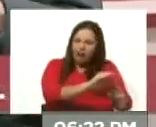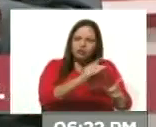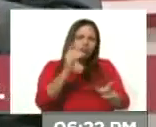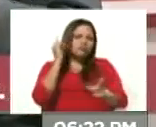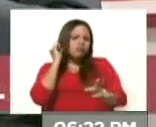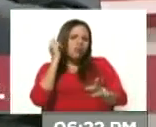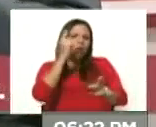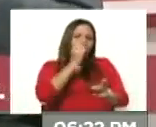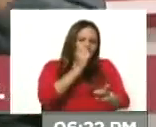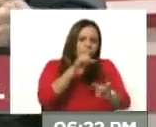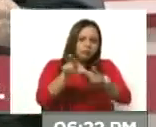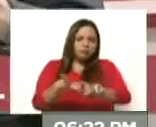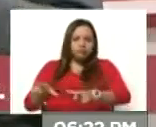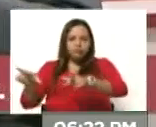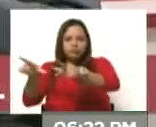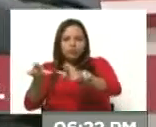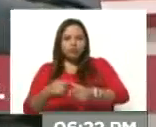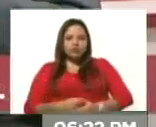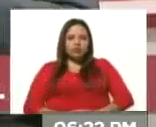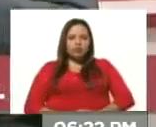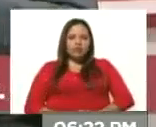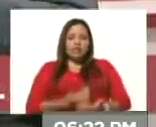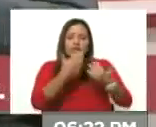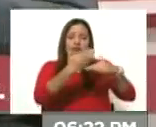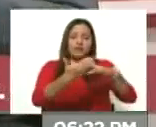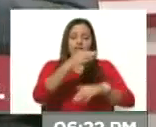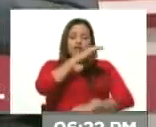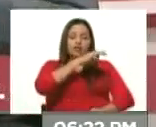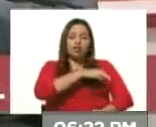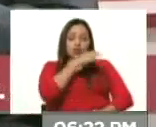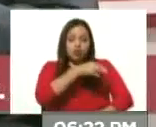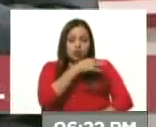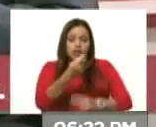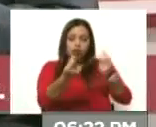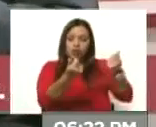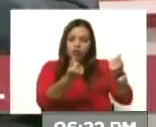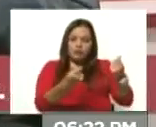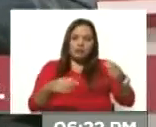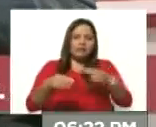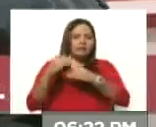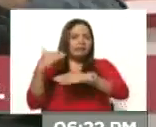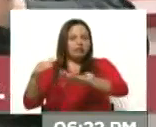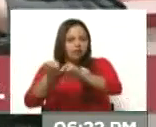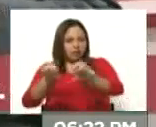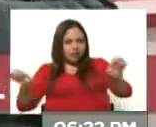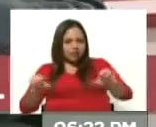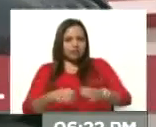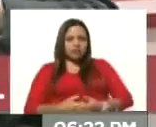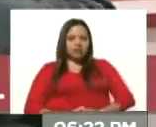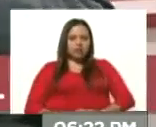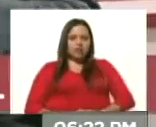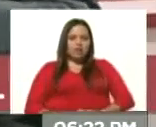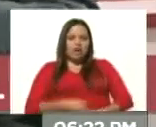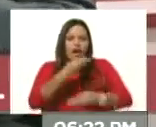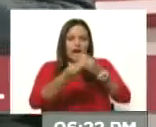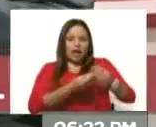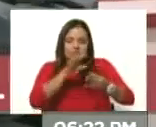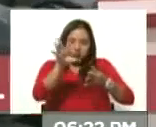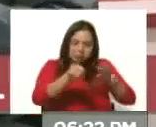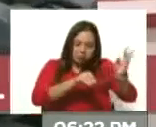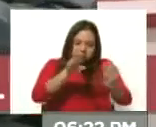población al nivel socioeconómico nivel educativo recepción arma la muerte en una muestra de